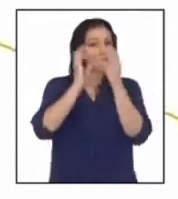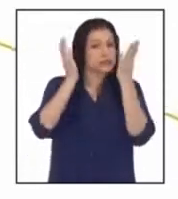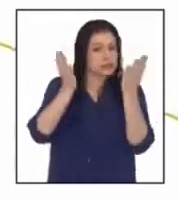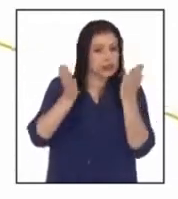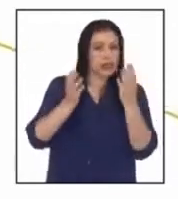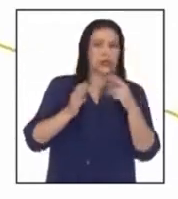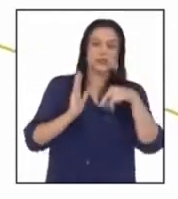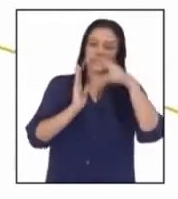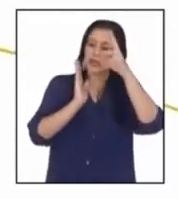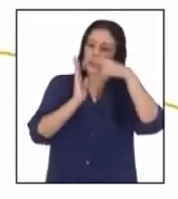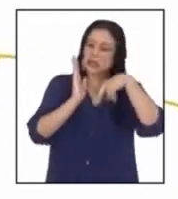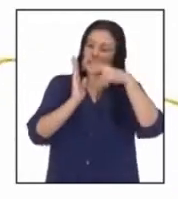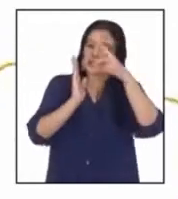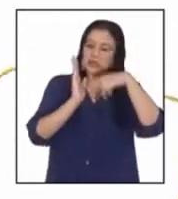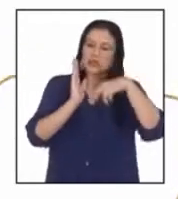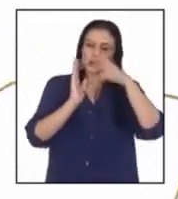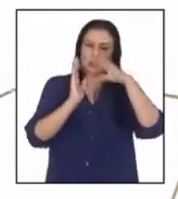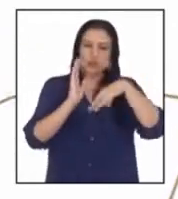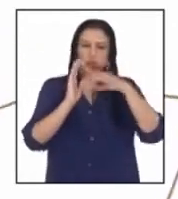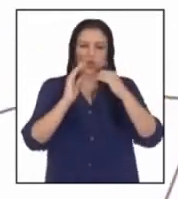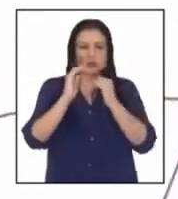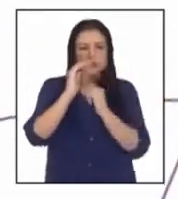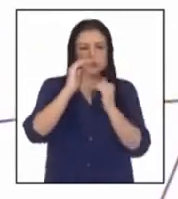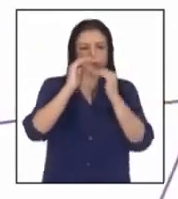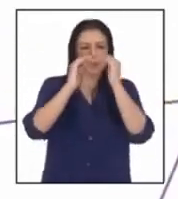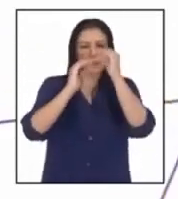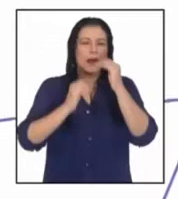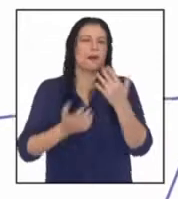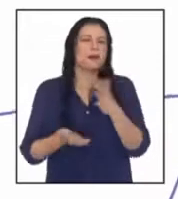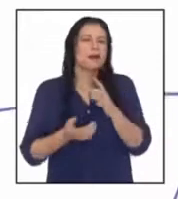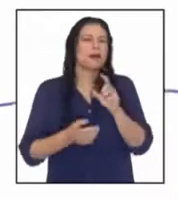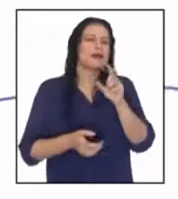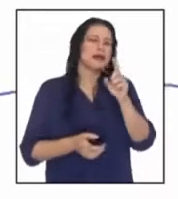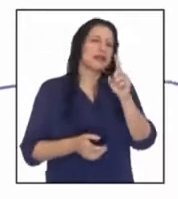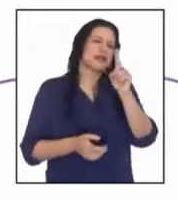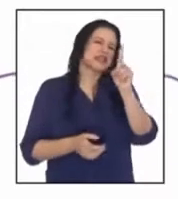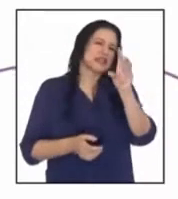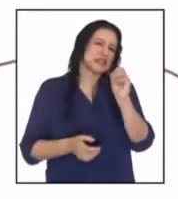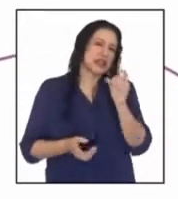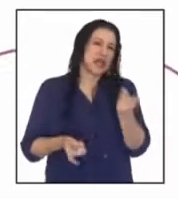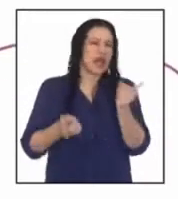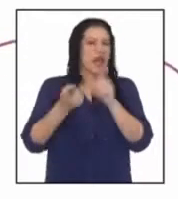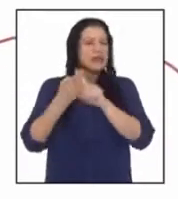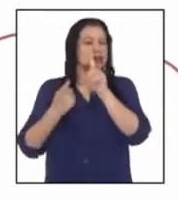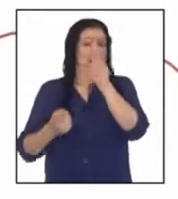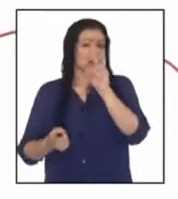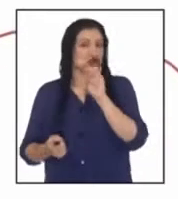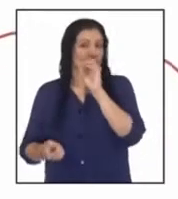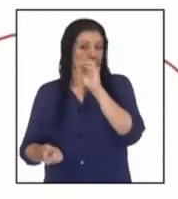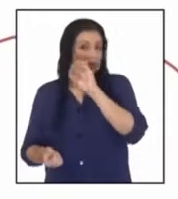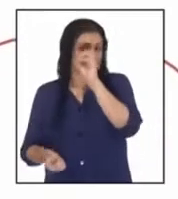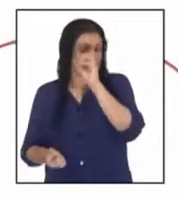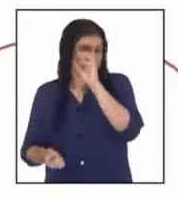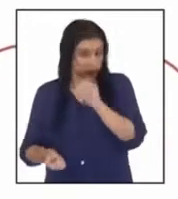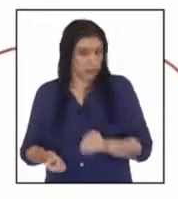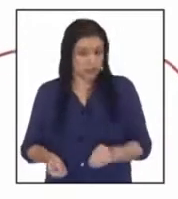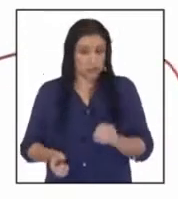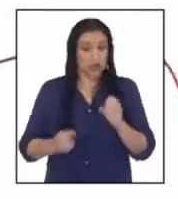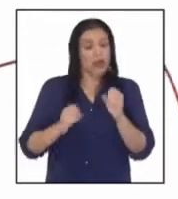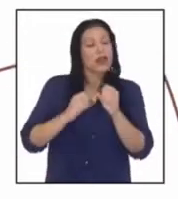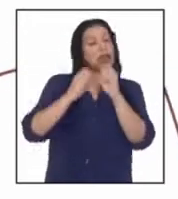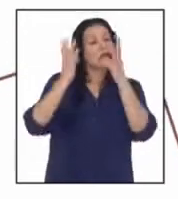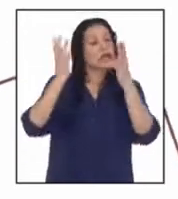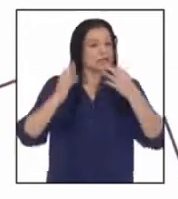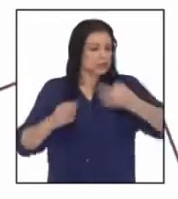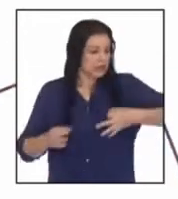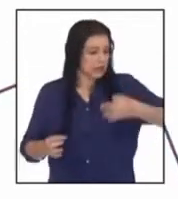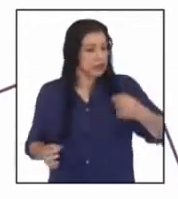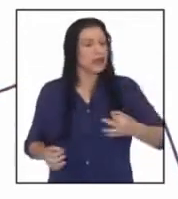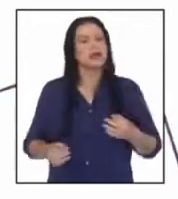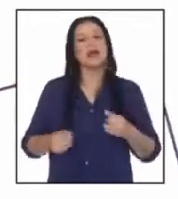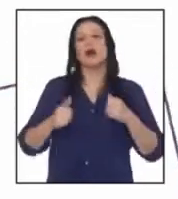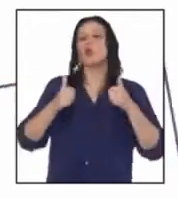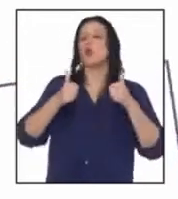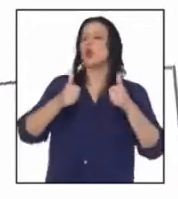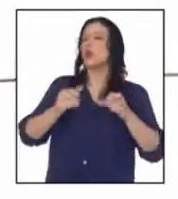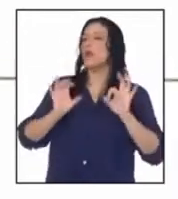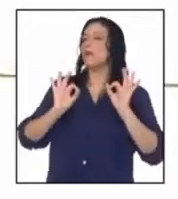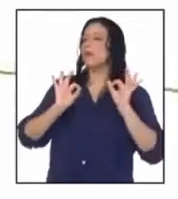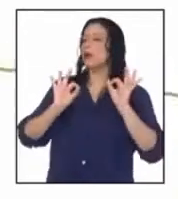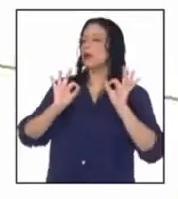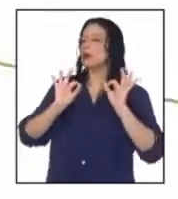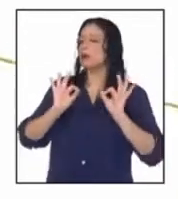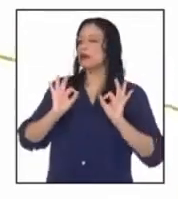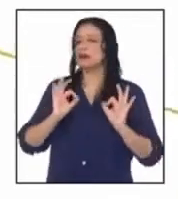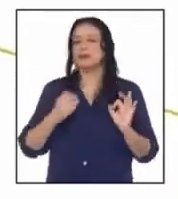cuales se registró niveles de saturación entre 100 y 120%. Es decir, días en que la calidad del agua fue